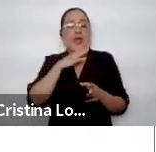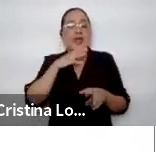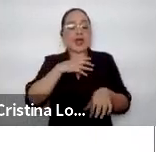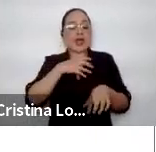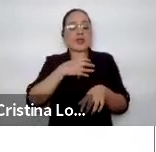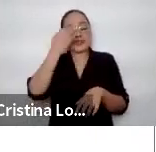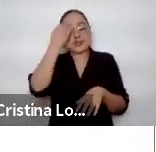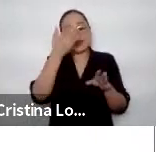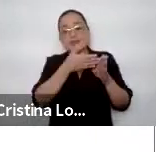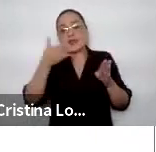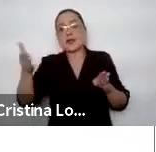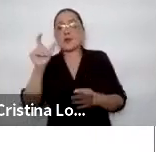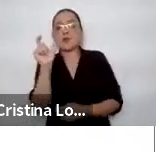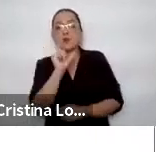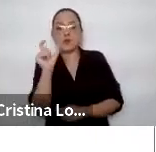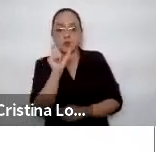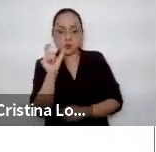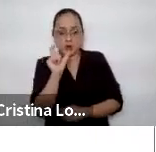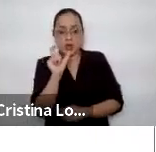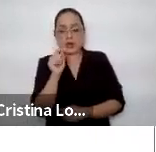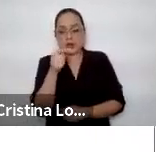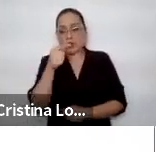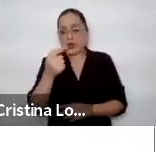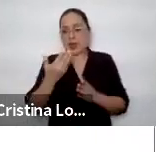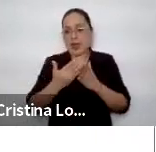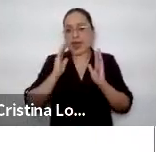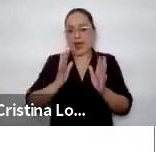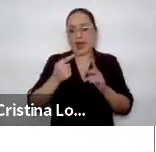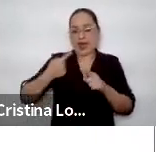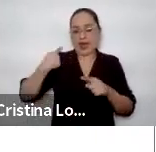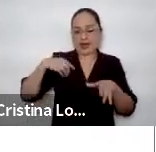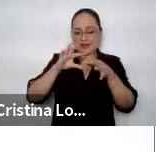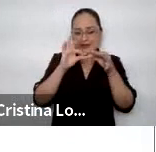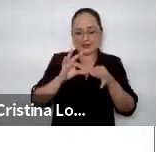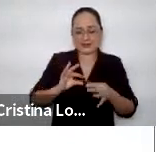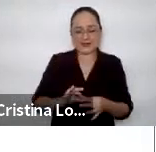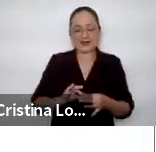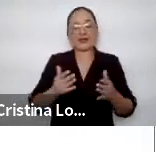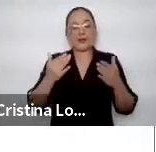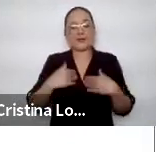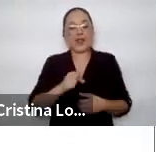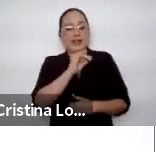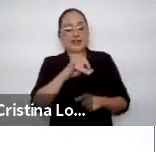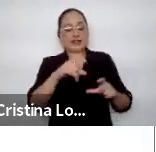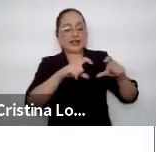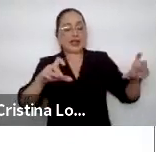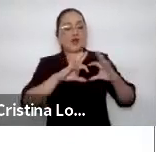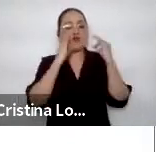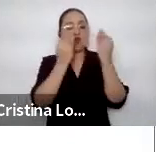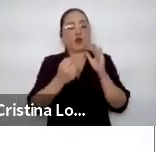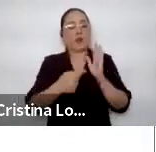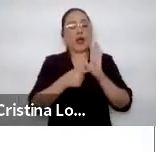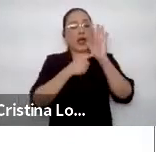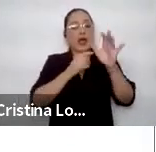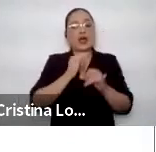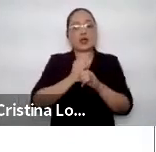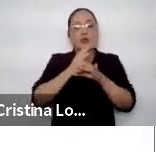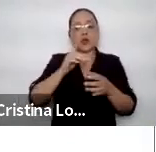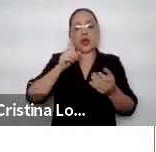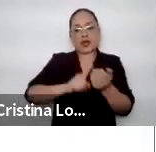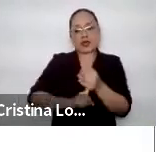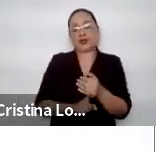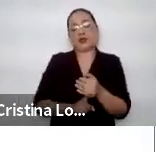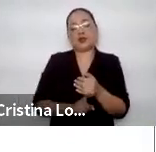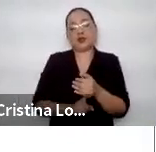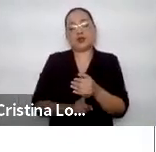época de la tesis, como ya les había comentado. Bueno, esto en términos generales, así se va integrando